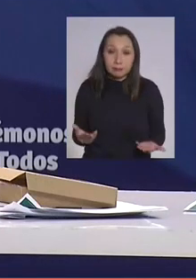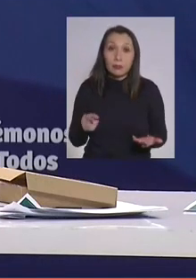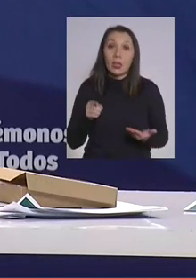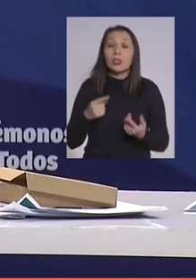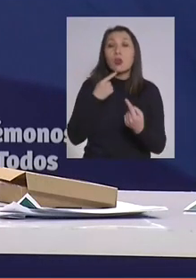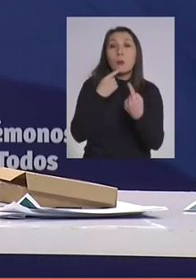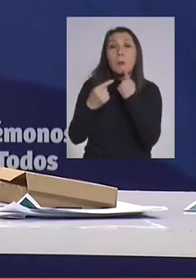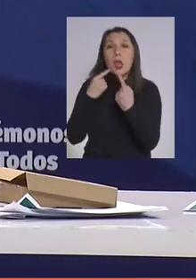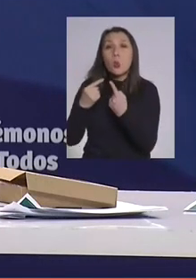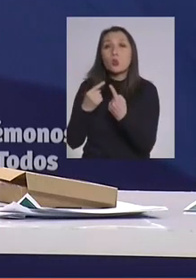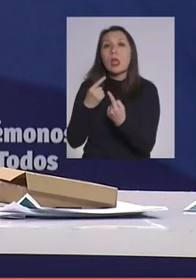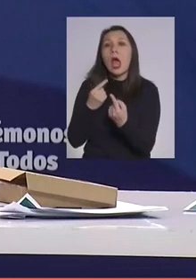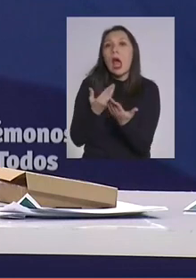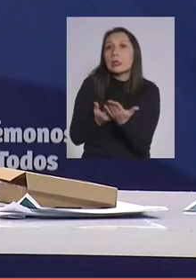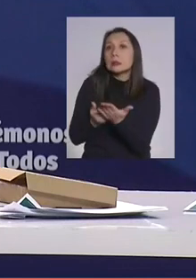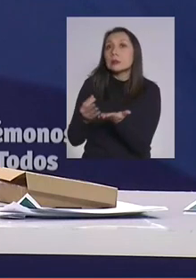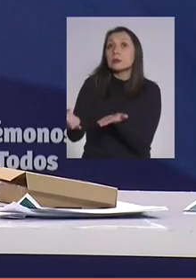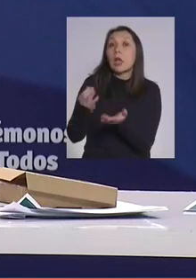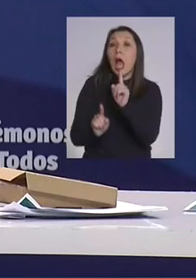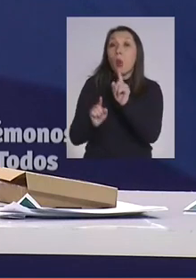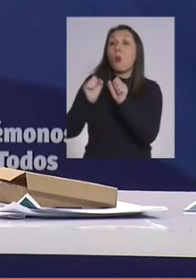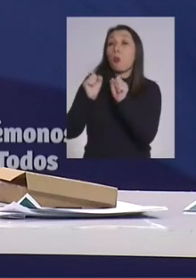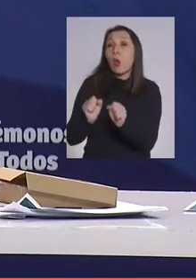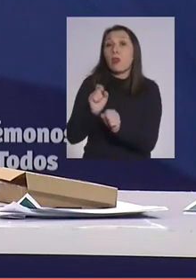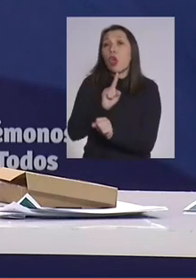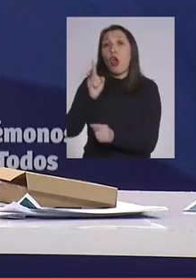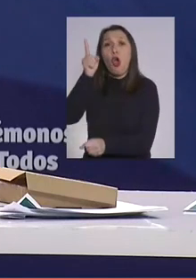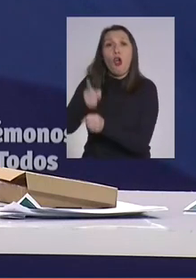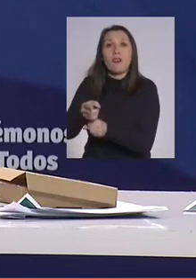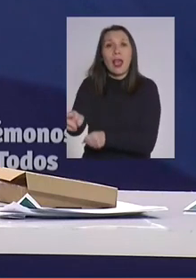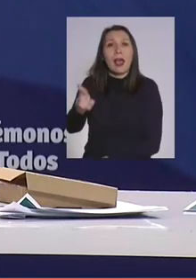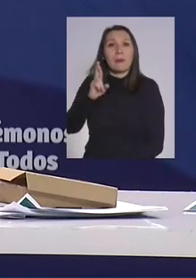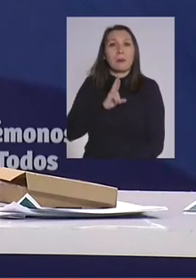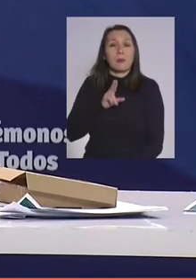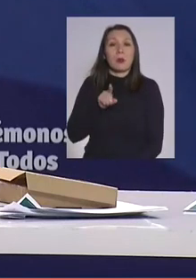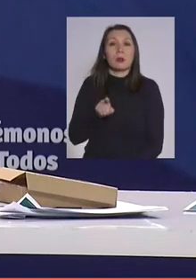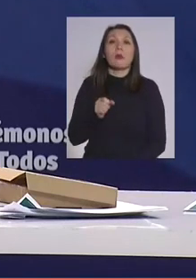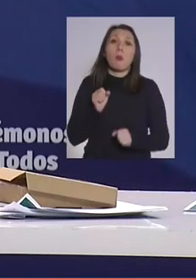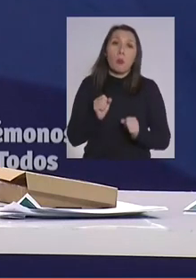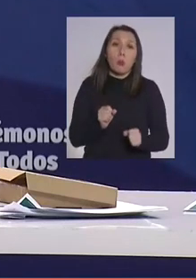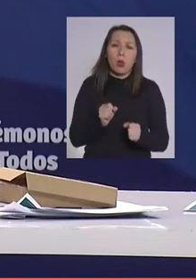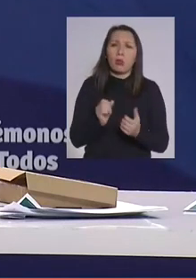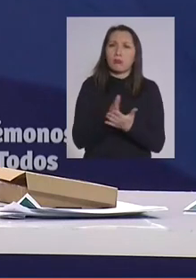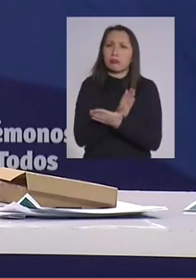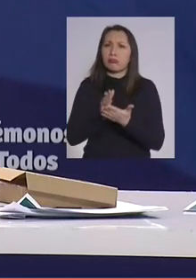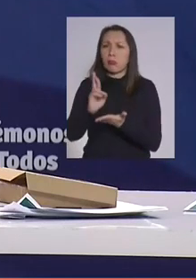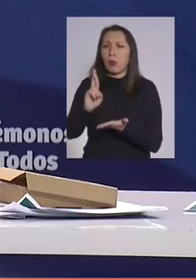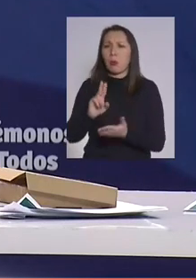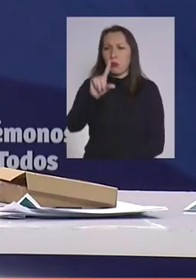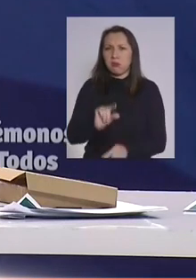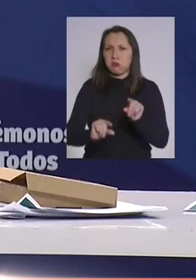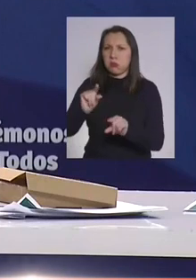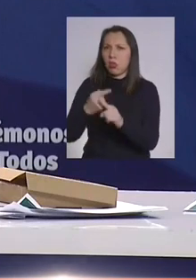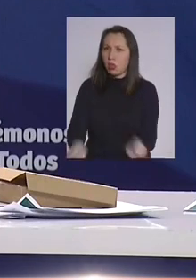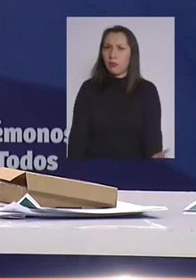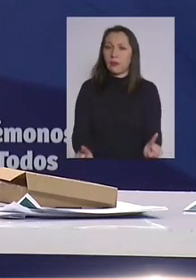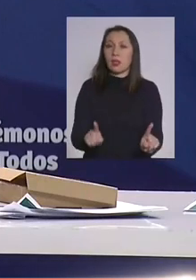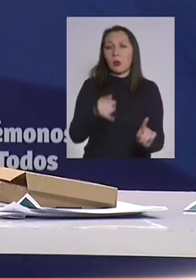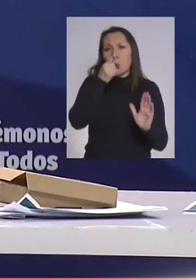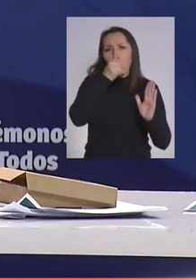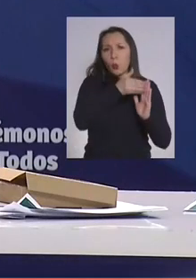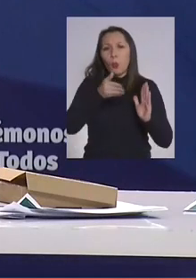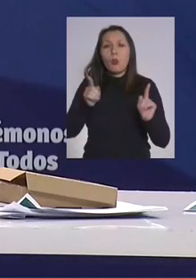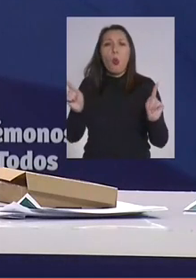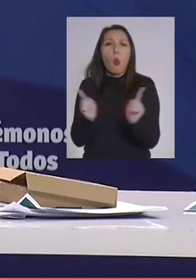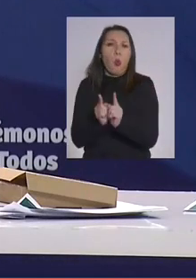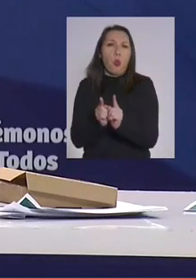una encuesta de conveniencia puede tener obviamente sesgo en las respuestas y además que un periodo muy